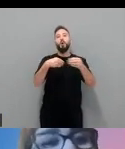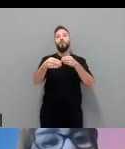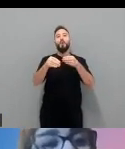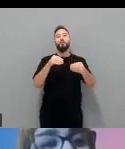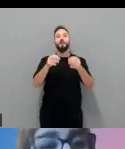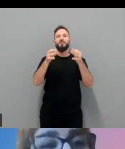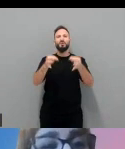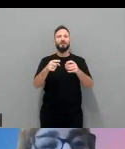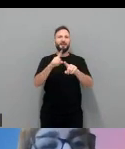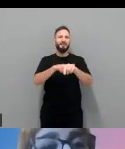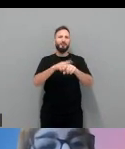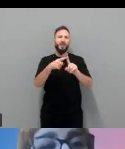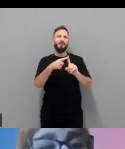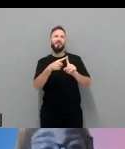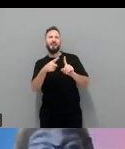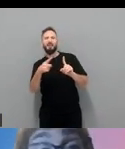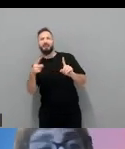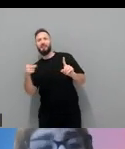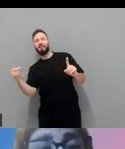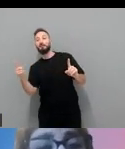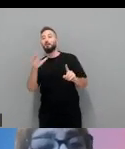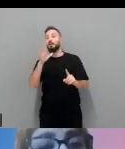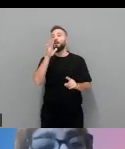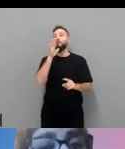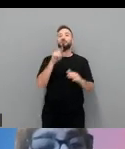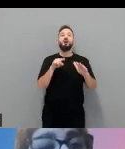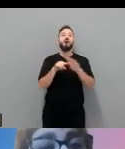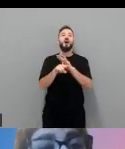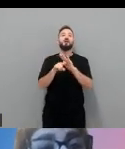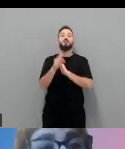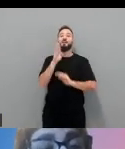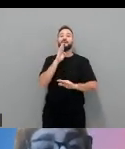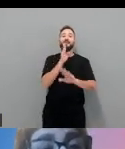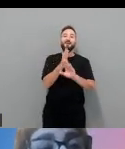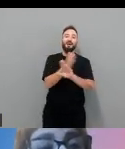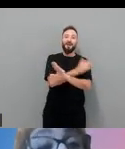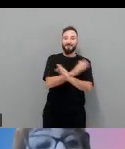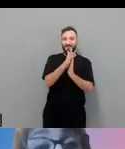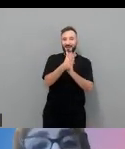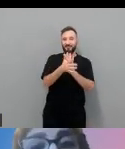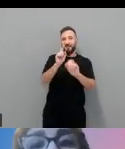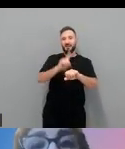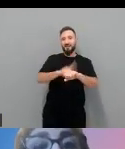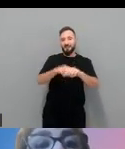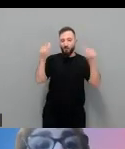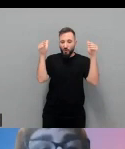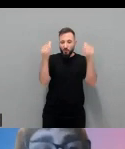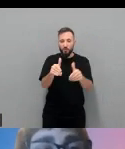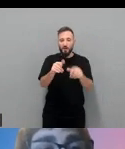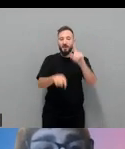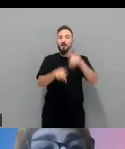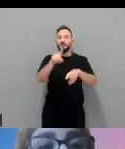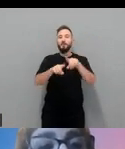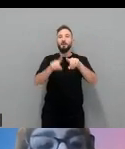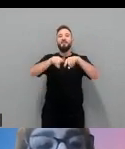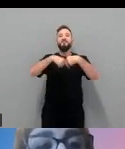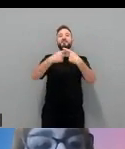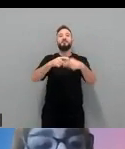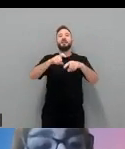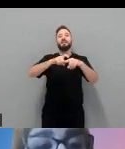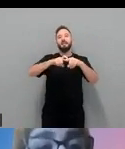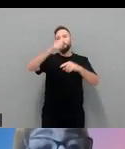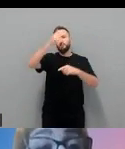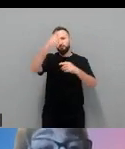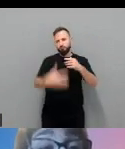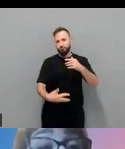siempre, ¿vale? Por eso la tramitación ya os he dicho, os he anticipado que me iba a detener más tiempo en función de las tipologías de familias.